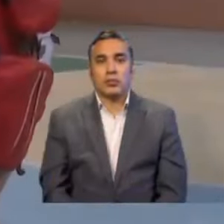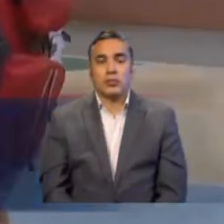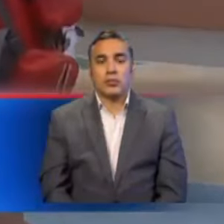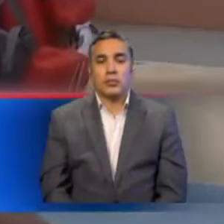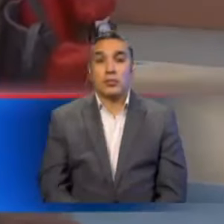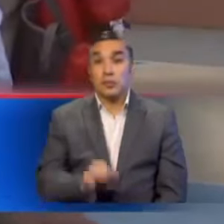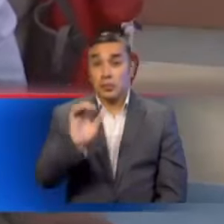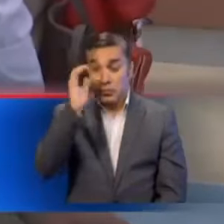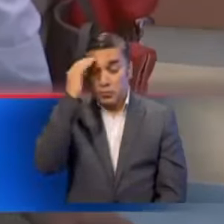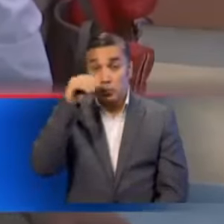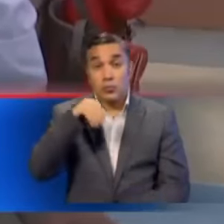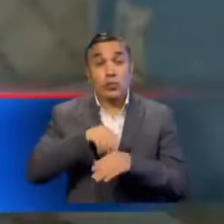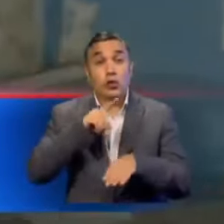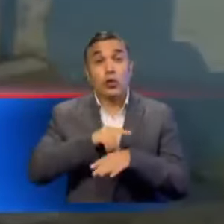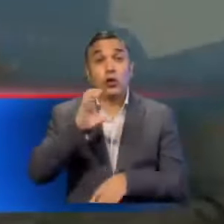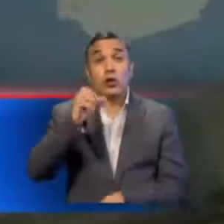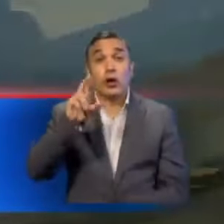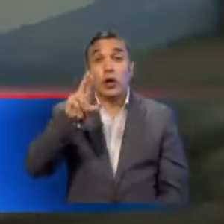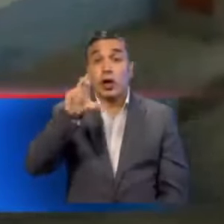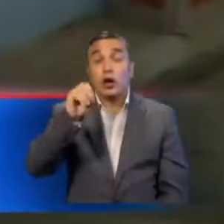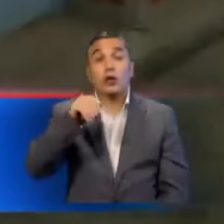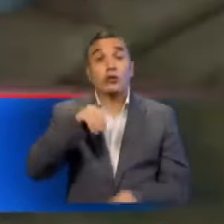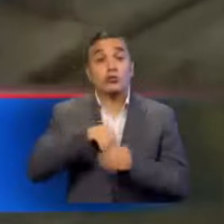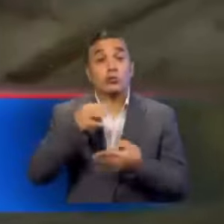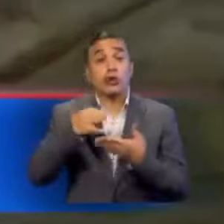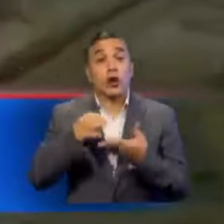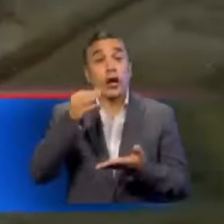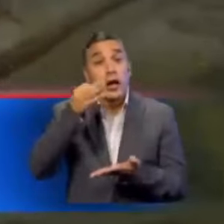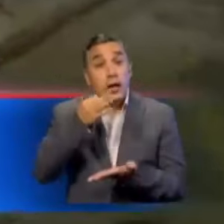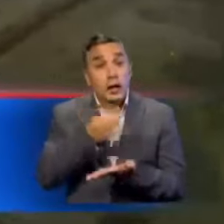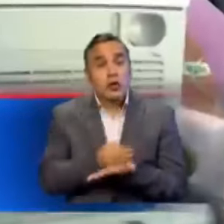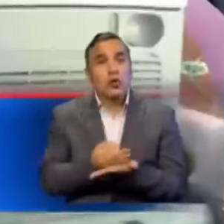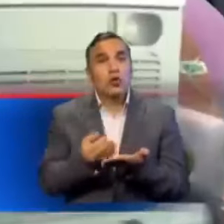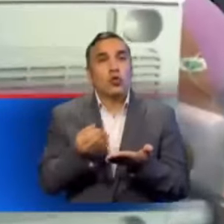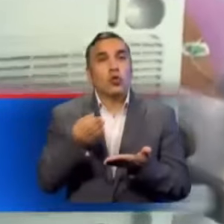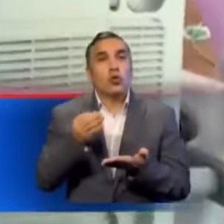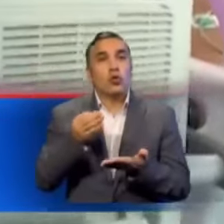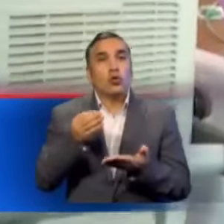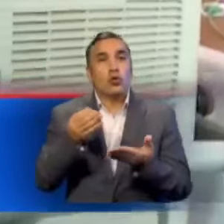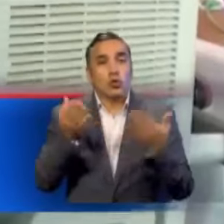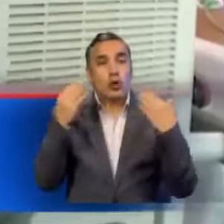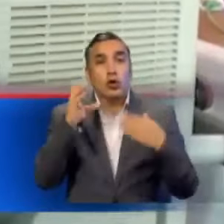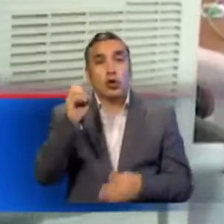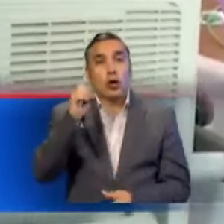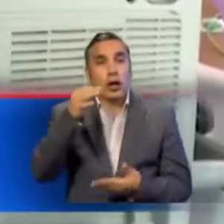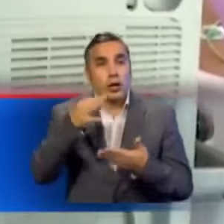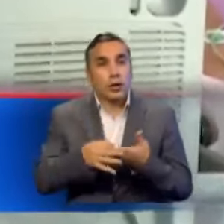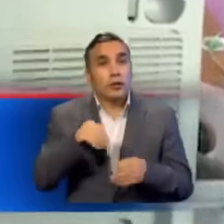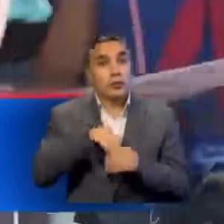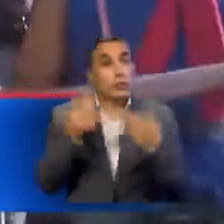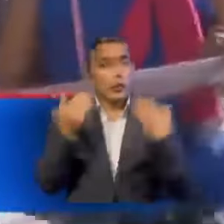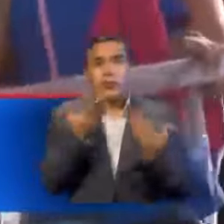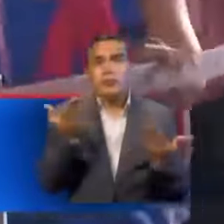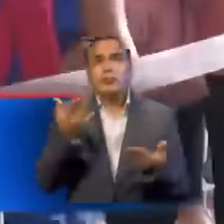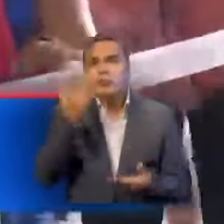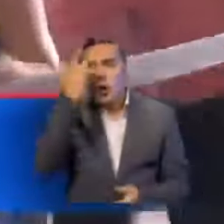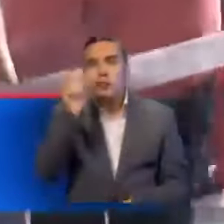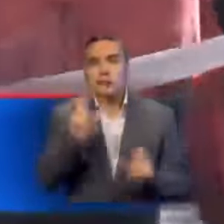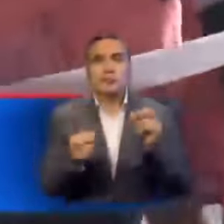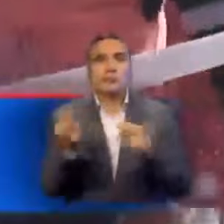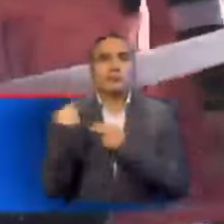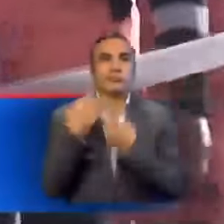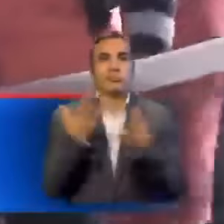La preocupación del doctor Carlos Farhat del COE Cantonal de Guayaquil es evidente. El incremento de casos de COVID-19 se basa en la